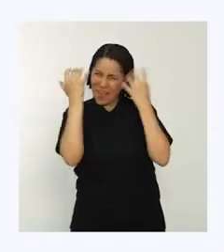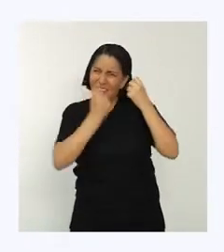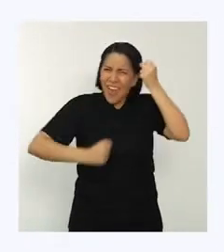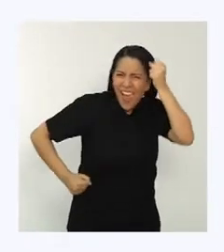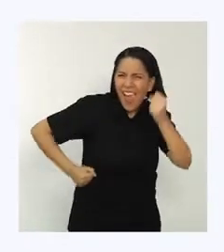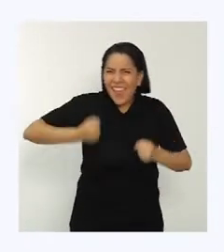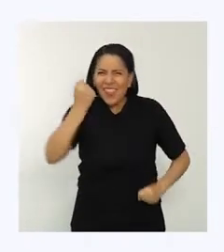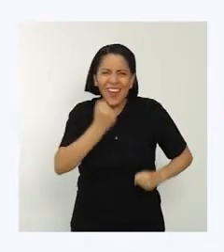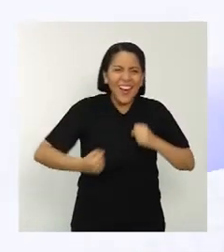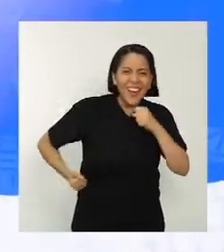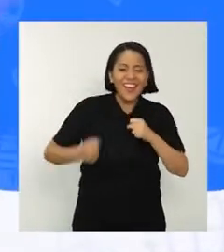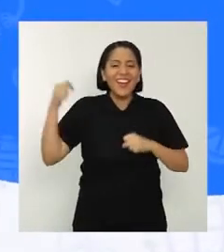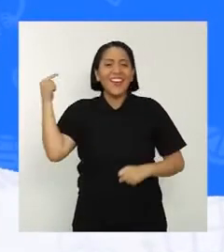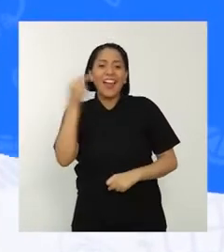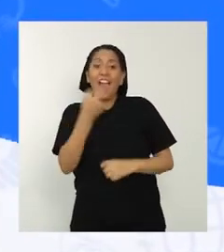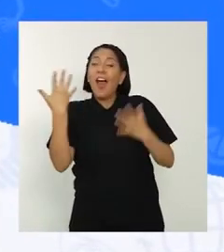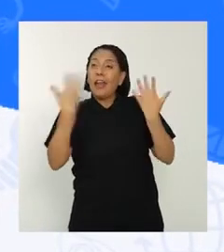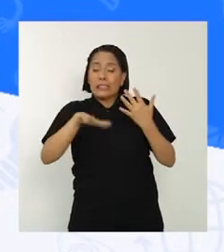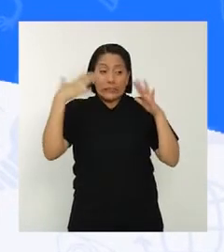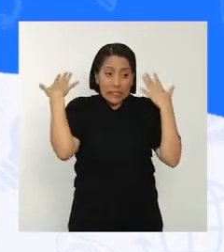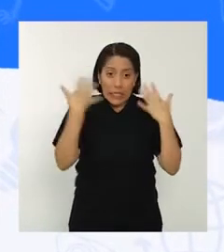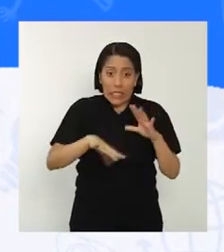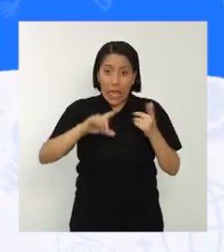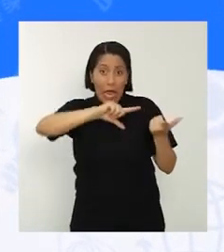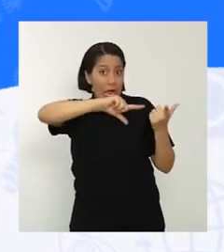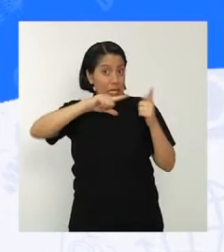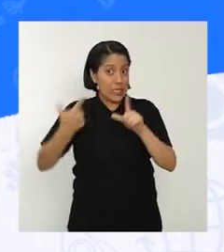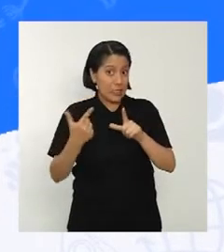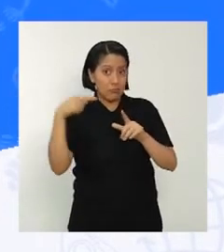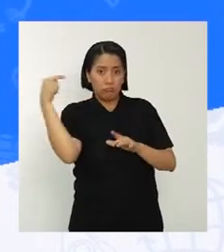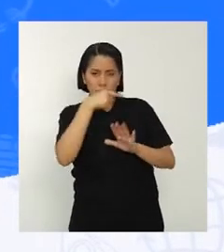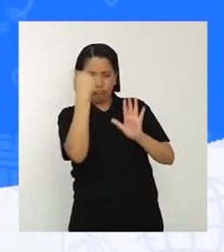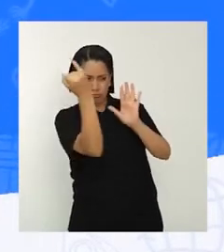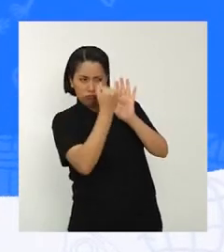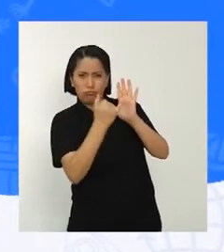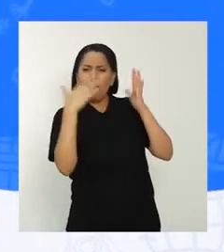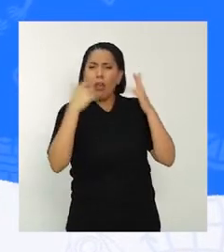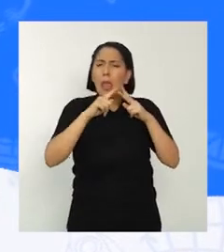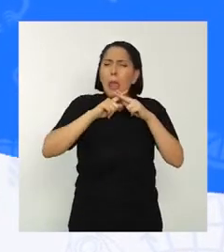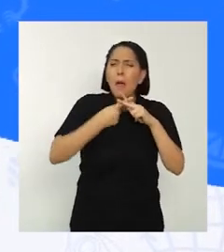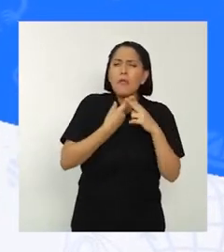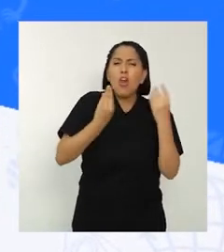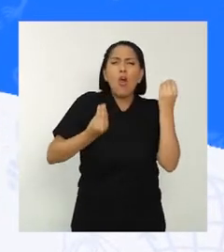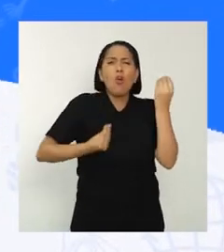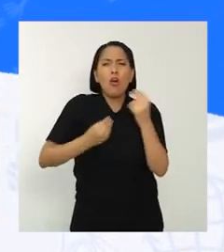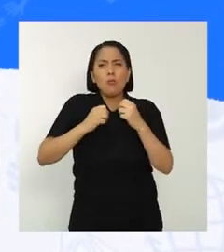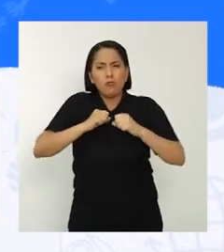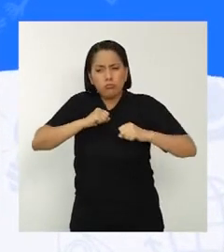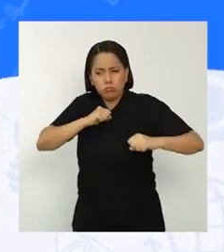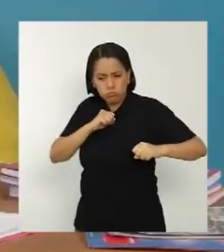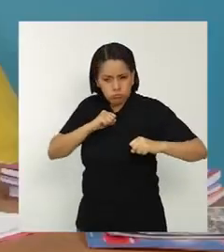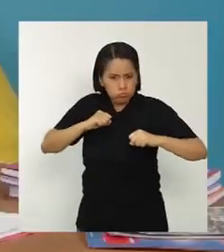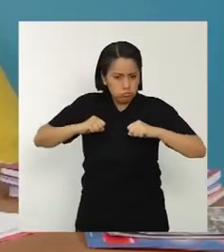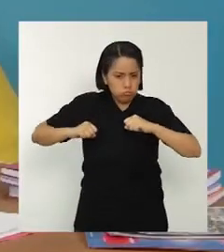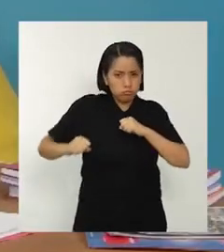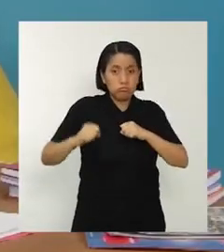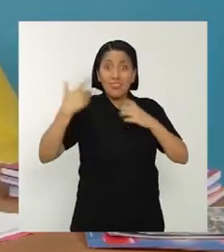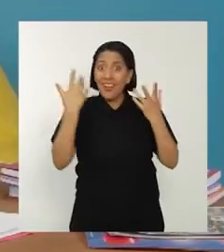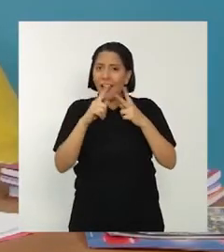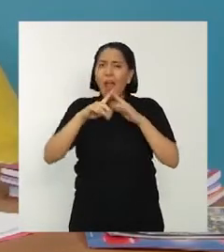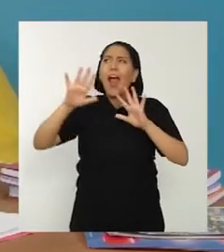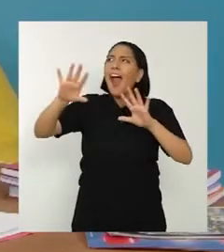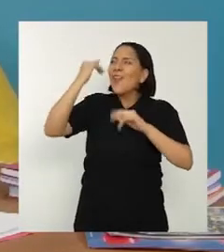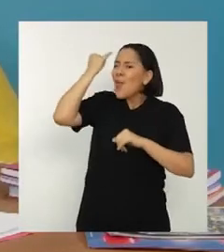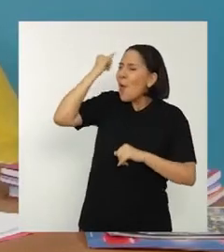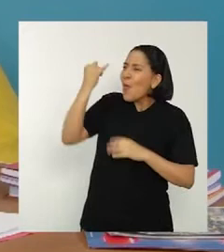está en movimiento. Una vez que tienen el monigote dibujado, pueden comenzar a jugar con el movimiento. Tengo una idea,